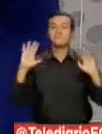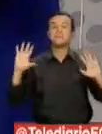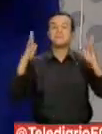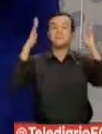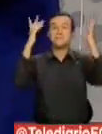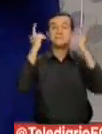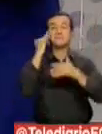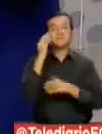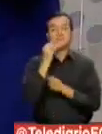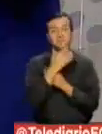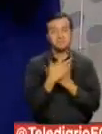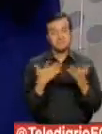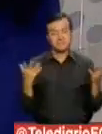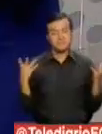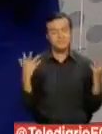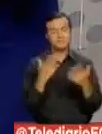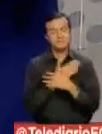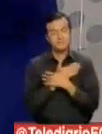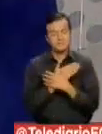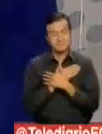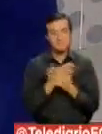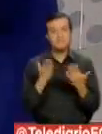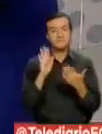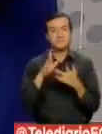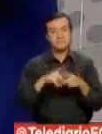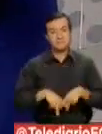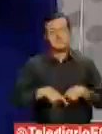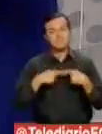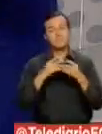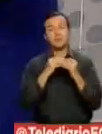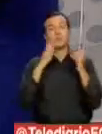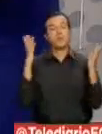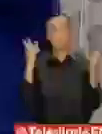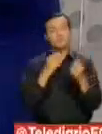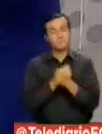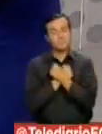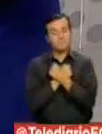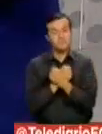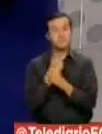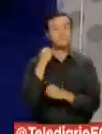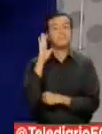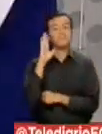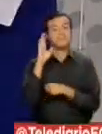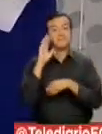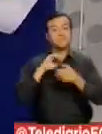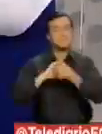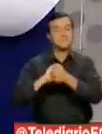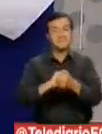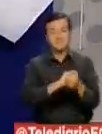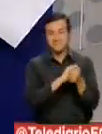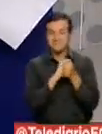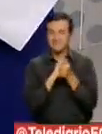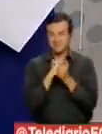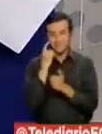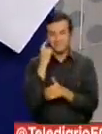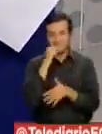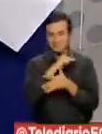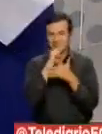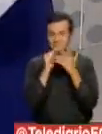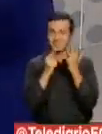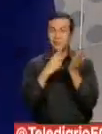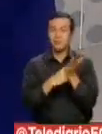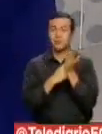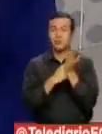esta fecha, pues muchas felicidades, que sus vidas estén siempre llenas de amor y sobre todo de amistad. Vamos a repasar varios temas. El